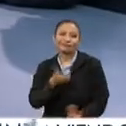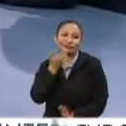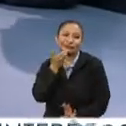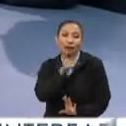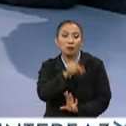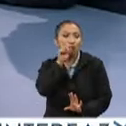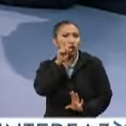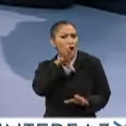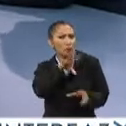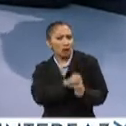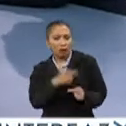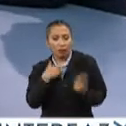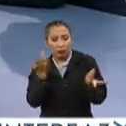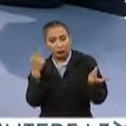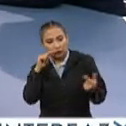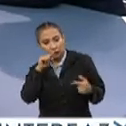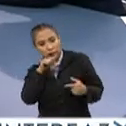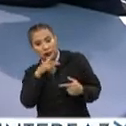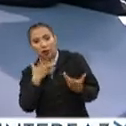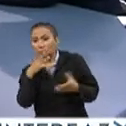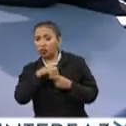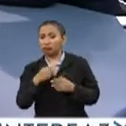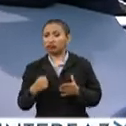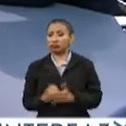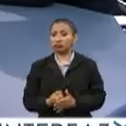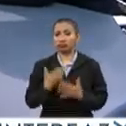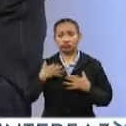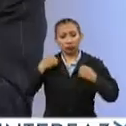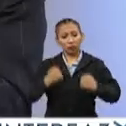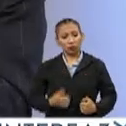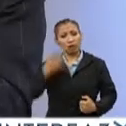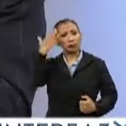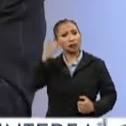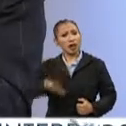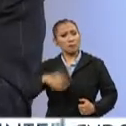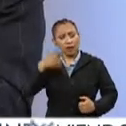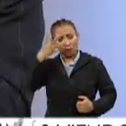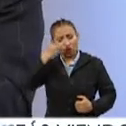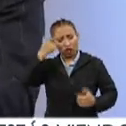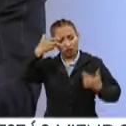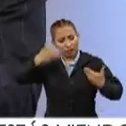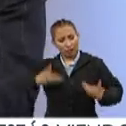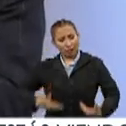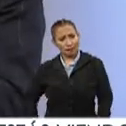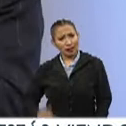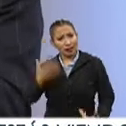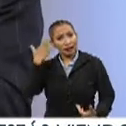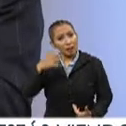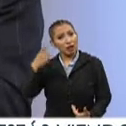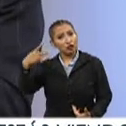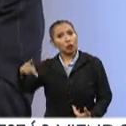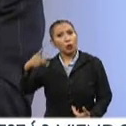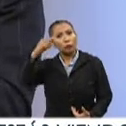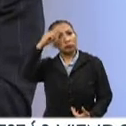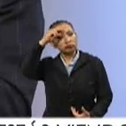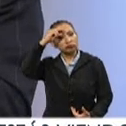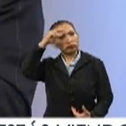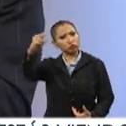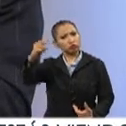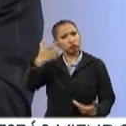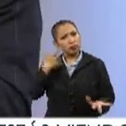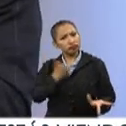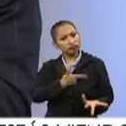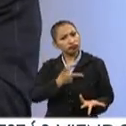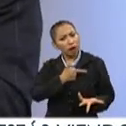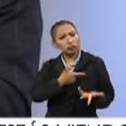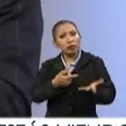muy plena, controvertida, plena consigo misma, sabedora de su gran belleza, pero también sabedora de su gran